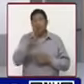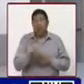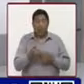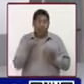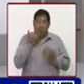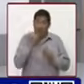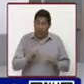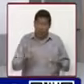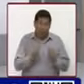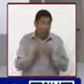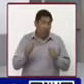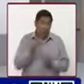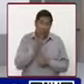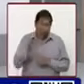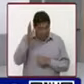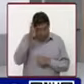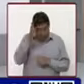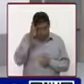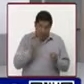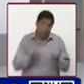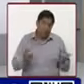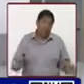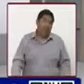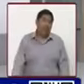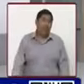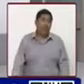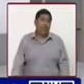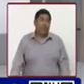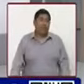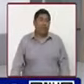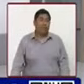cuando estén los niños junto con los padres disfrazados de lo mismo.